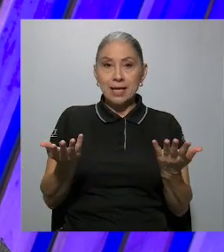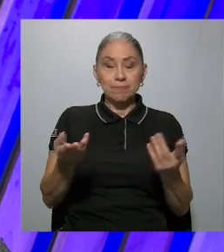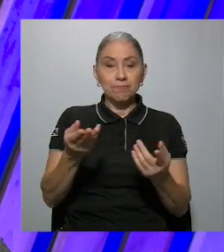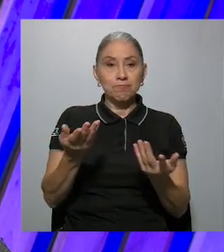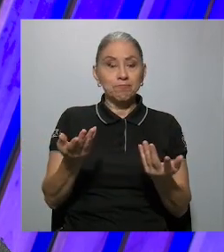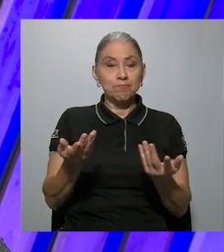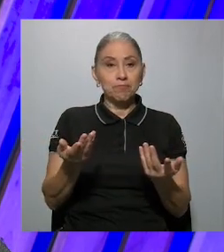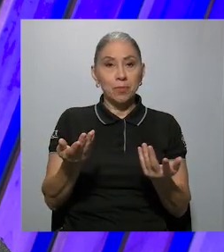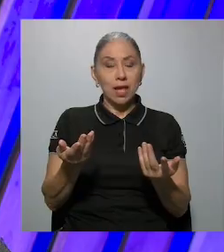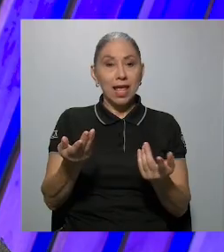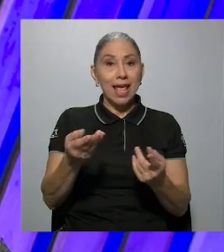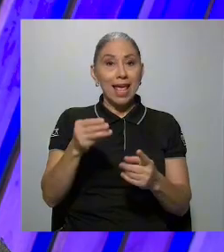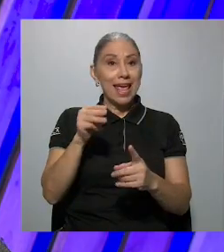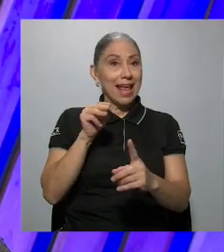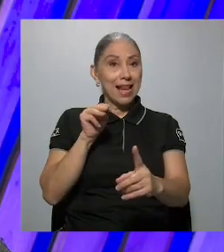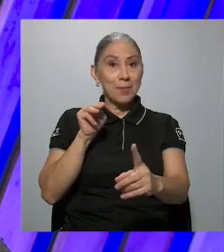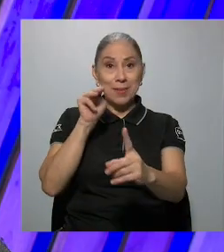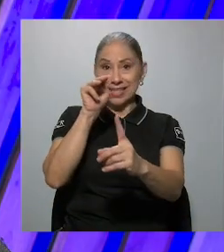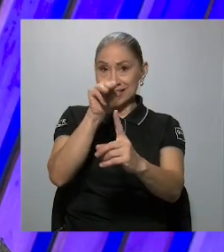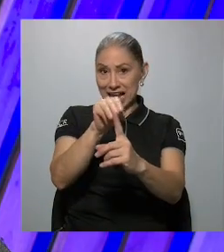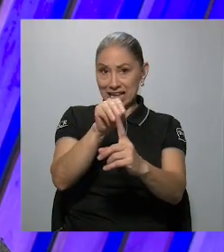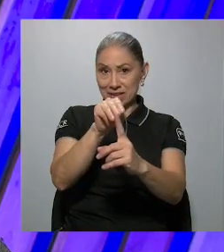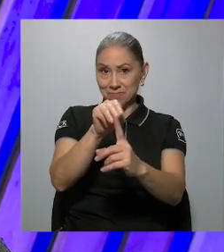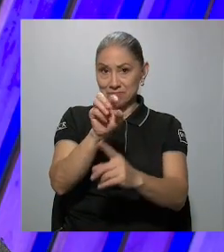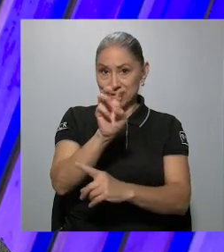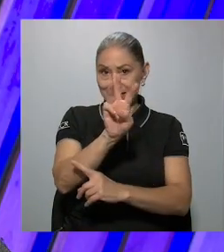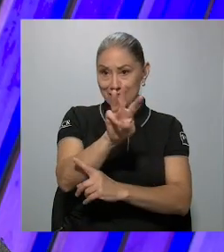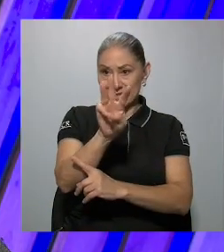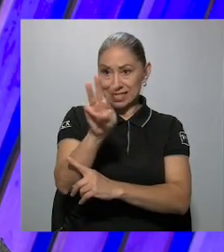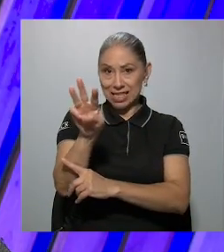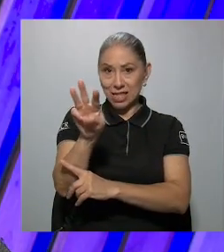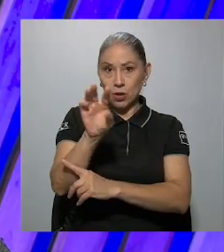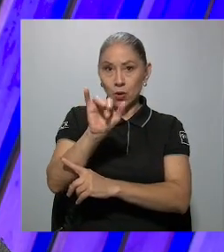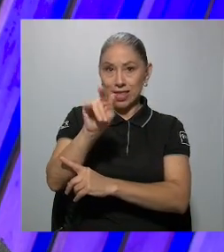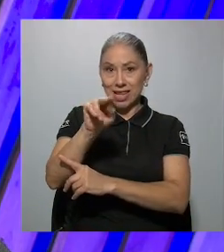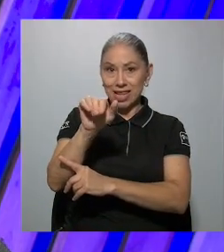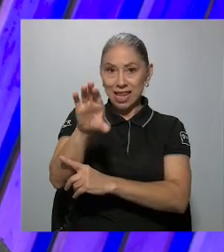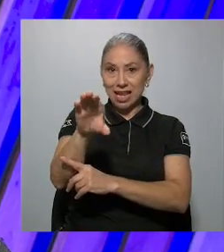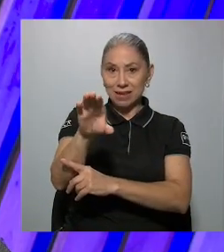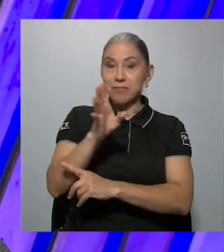incluso el mensaje que el sitio del INEC